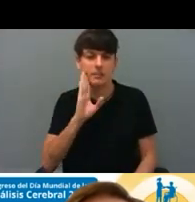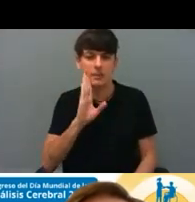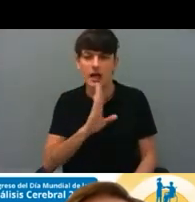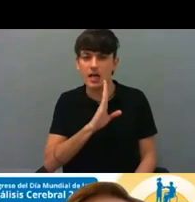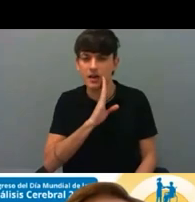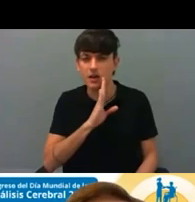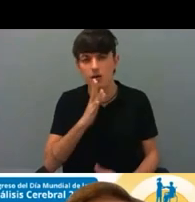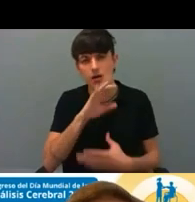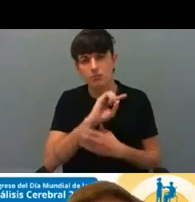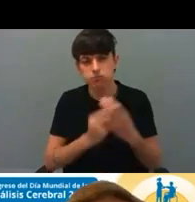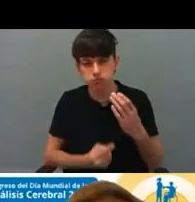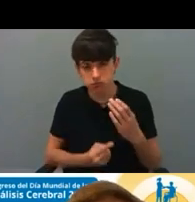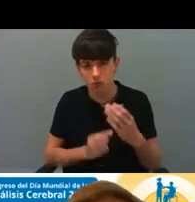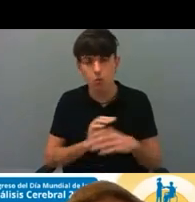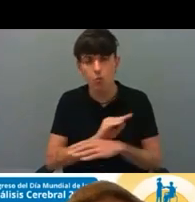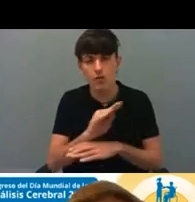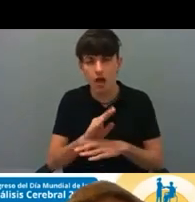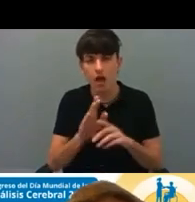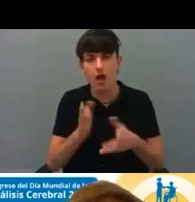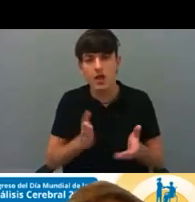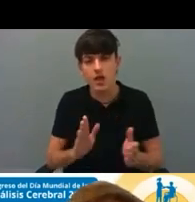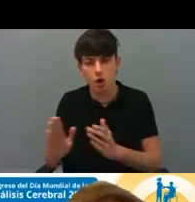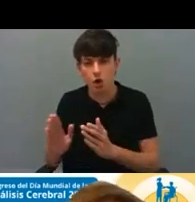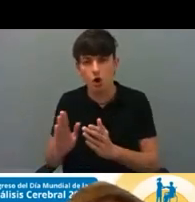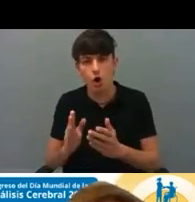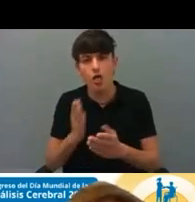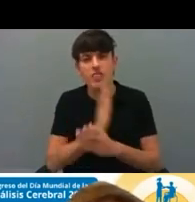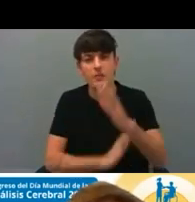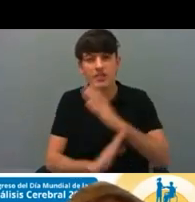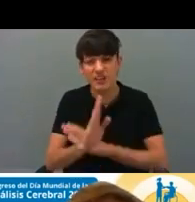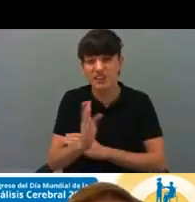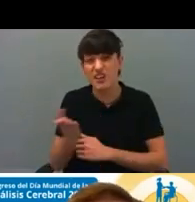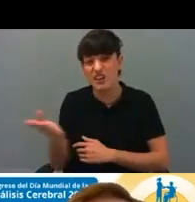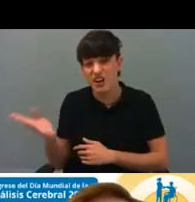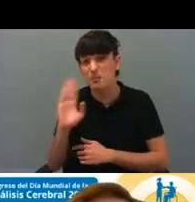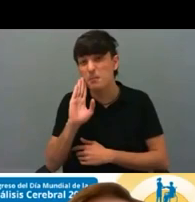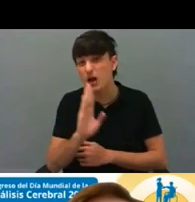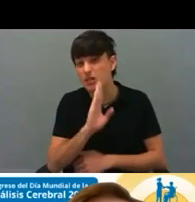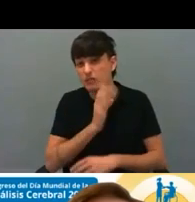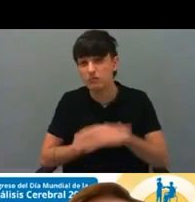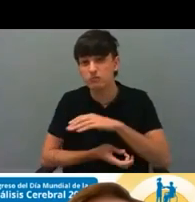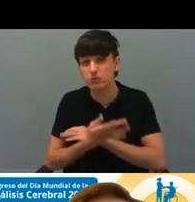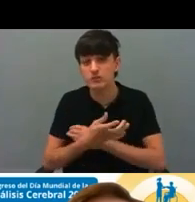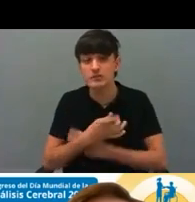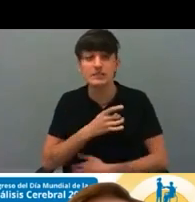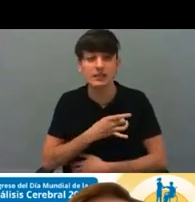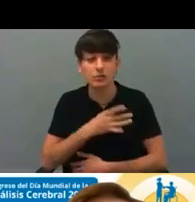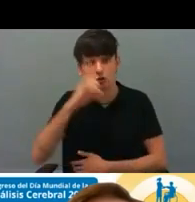discapacidad. Estas madres se crean un sindicato debido a que, bueno, yo no sé si en tu país, en